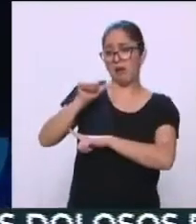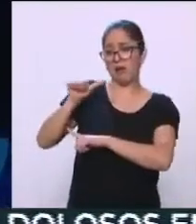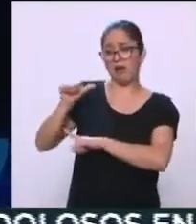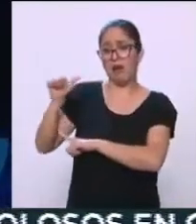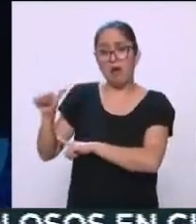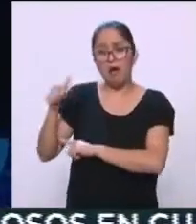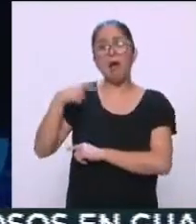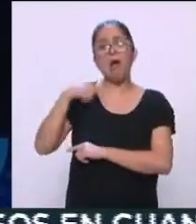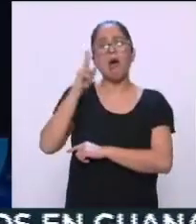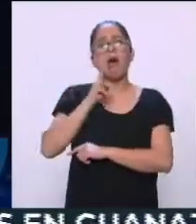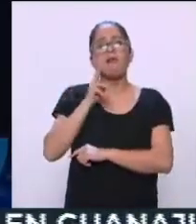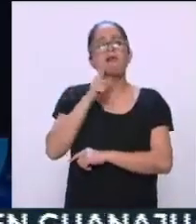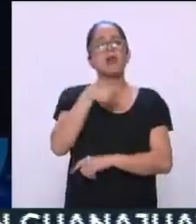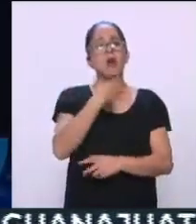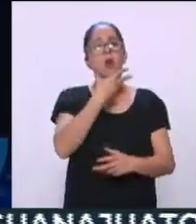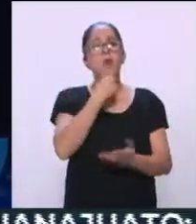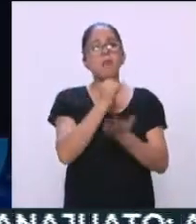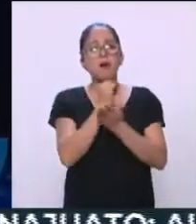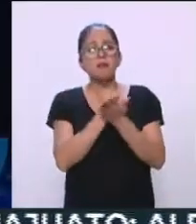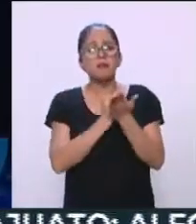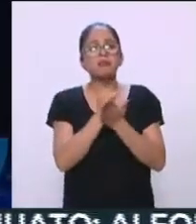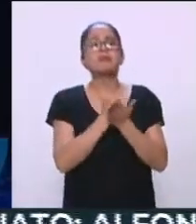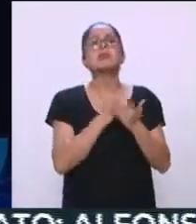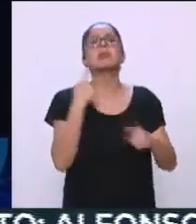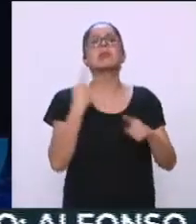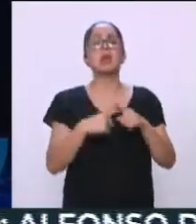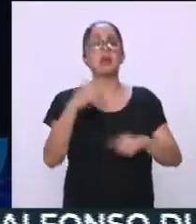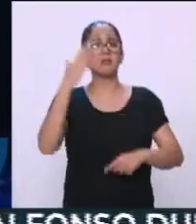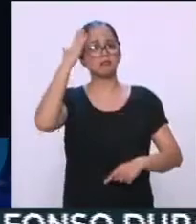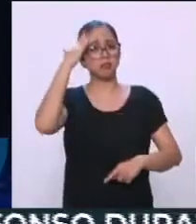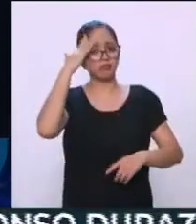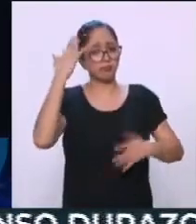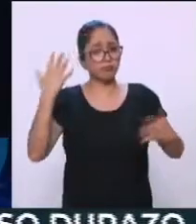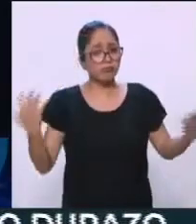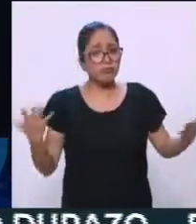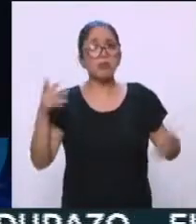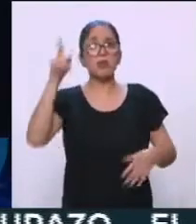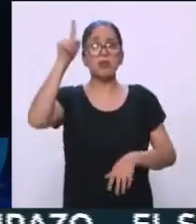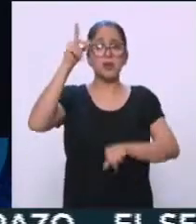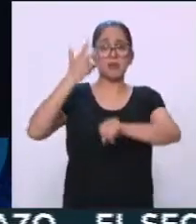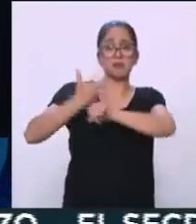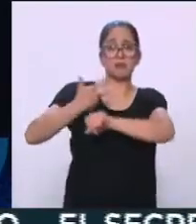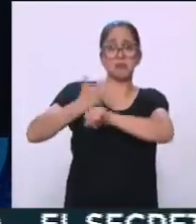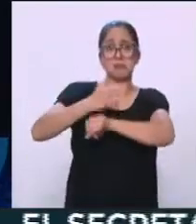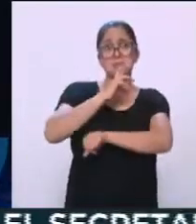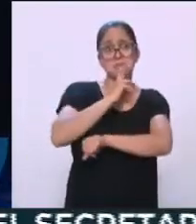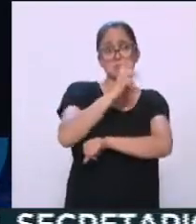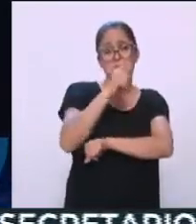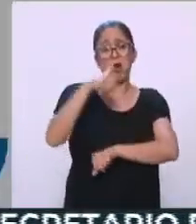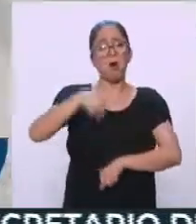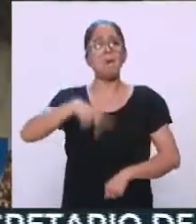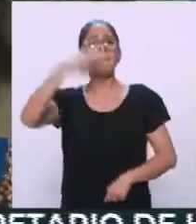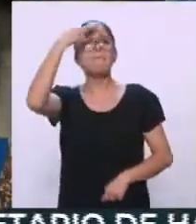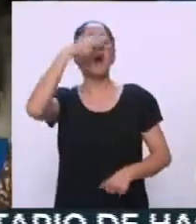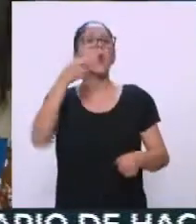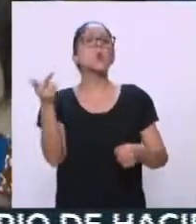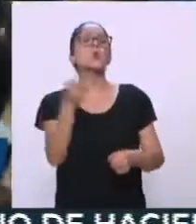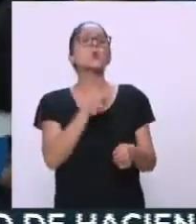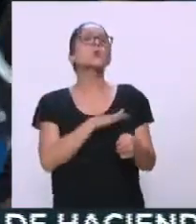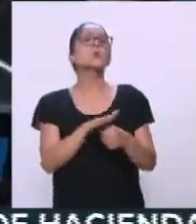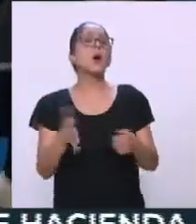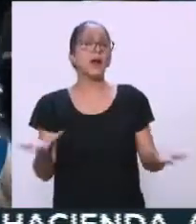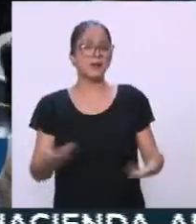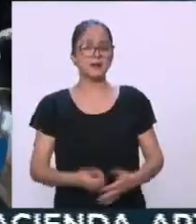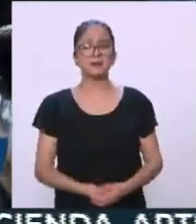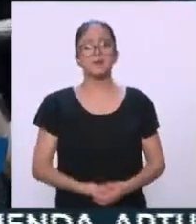hacer una lucha de apuestas con Dark Magic y ver si los norteamericanos son mejores que los mexicanos. Muchísimas gracias,